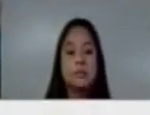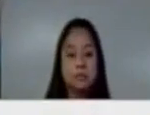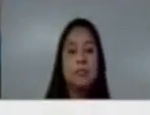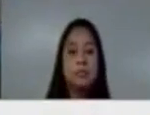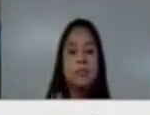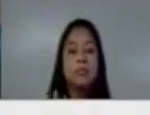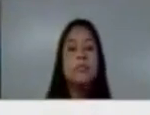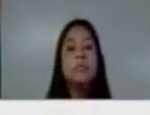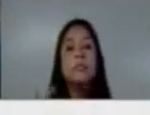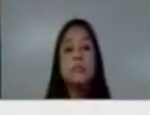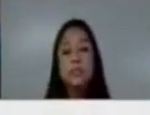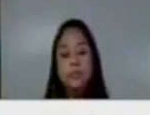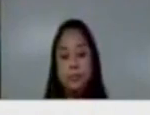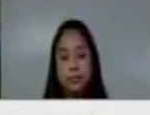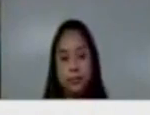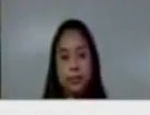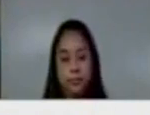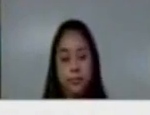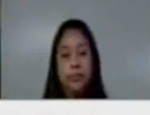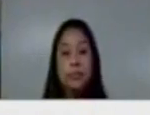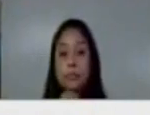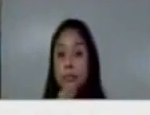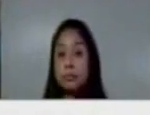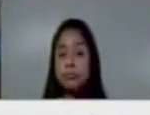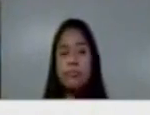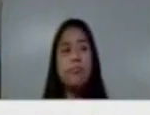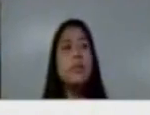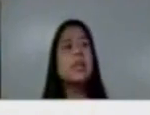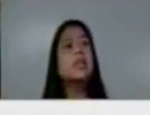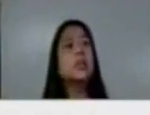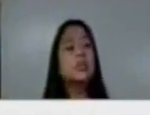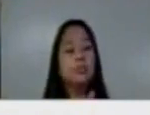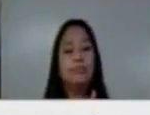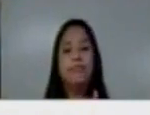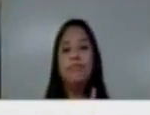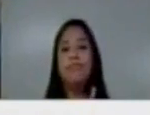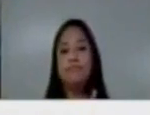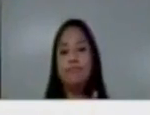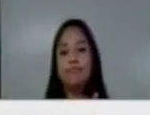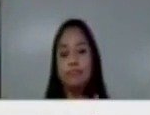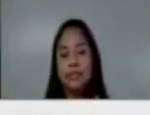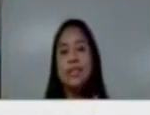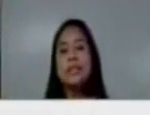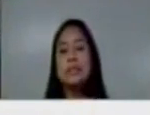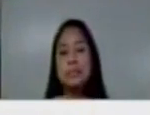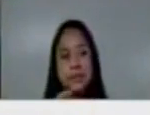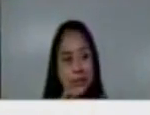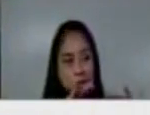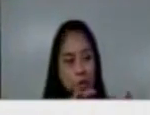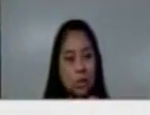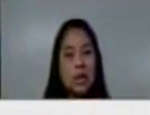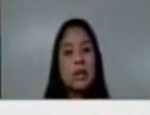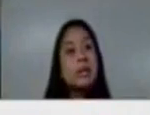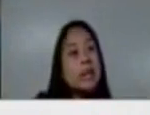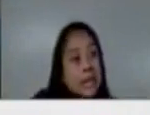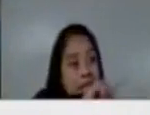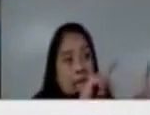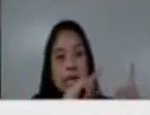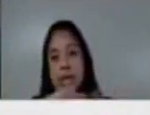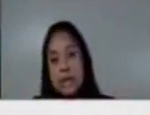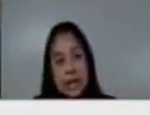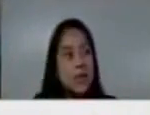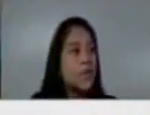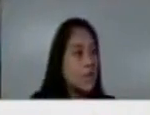Nuestro interés es en una migración segura, una migración circular, y todo el apoyo